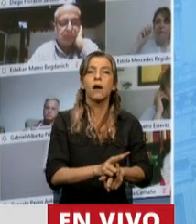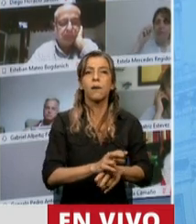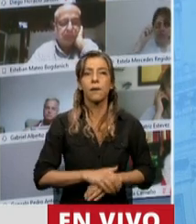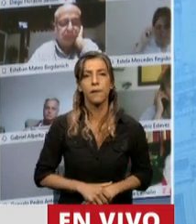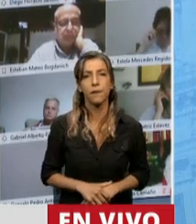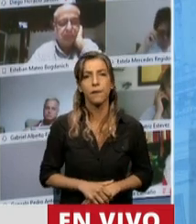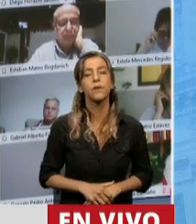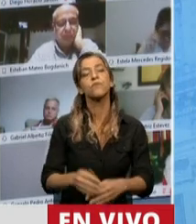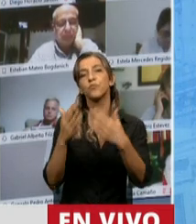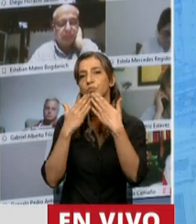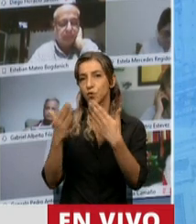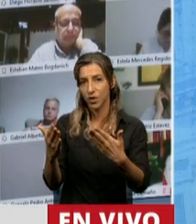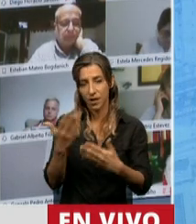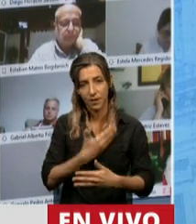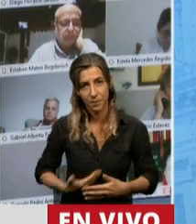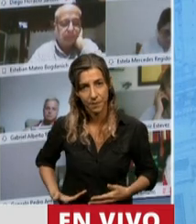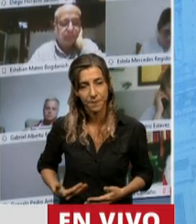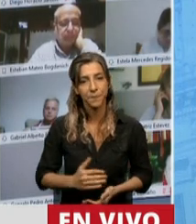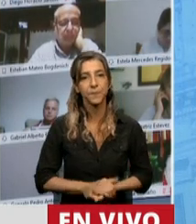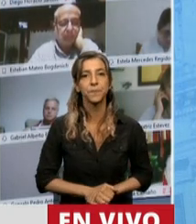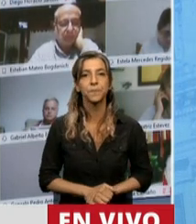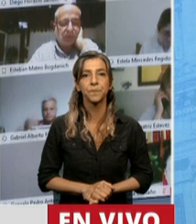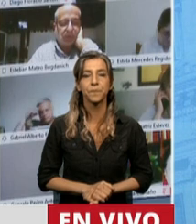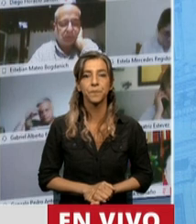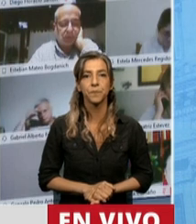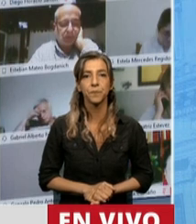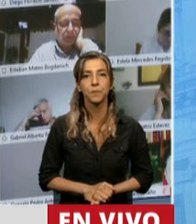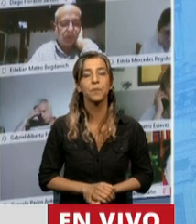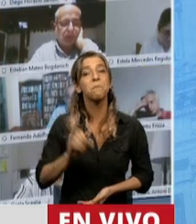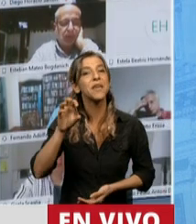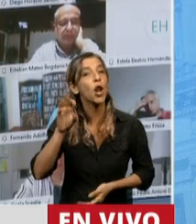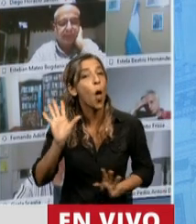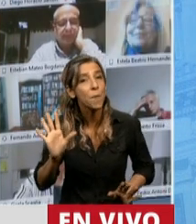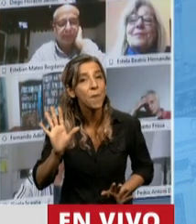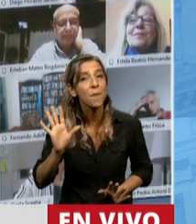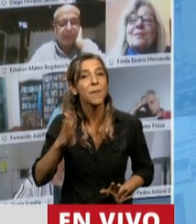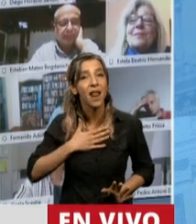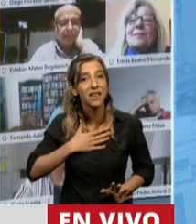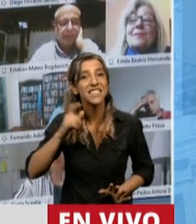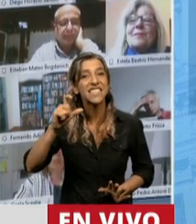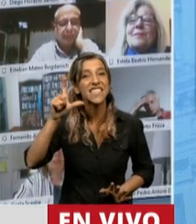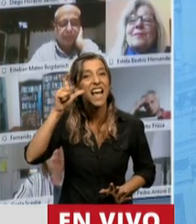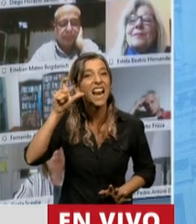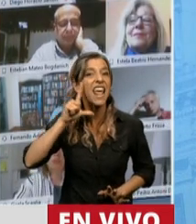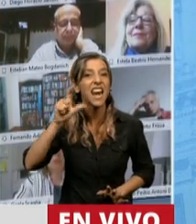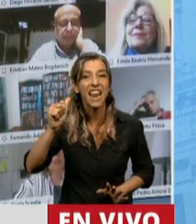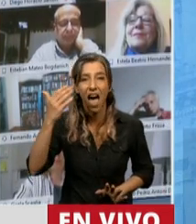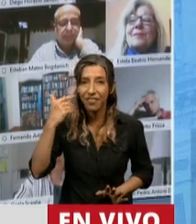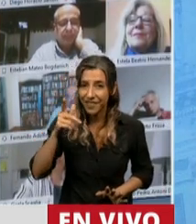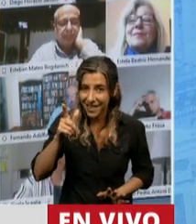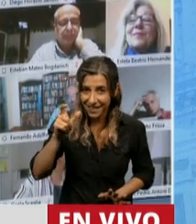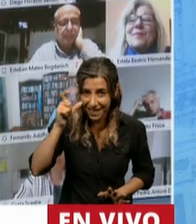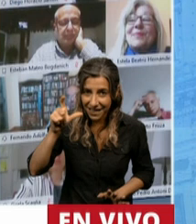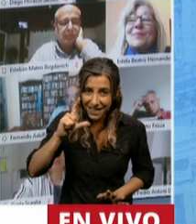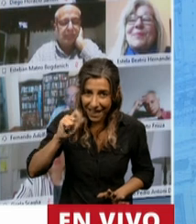sustentabilidad Muchas gracias señor presidente Mi nombre es clelia no Cecilia señor presidente